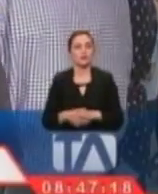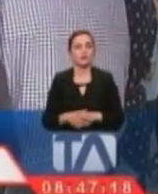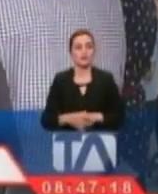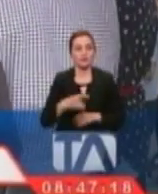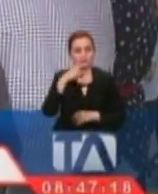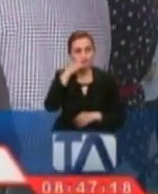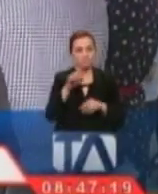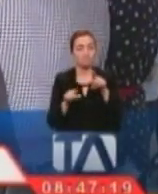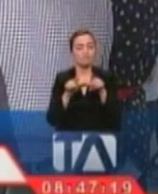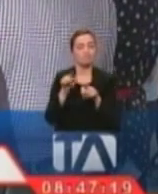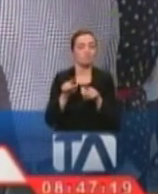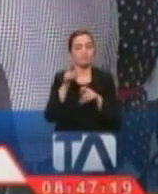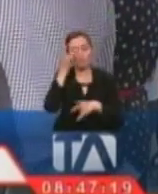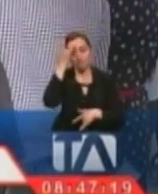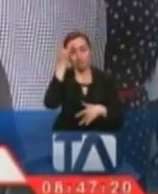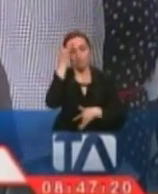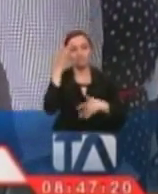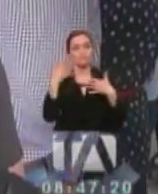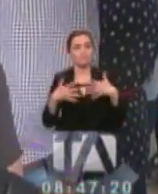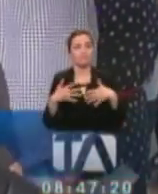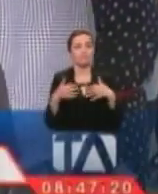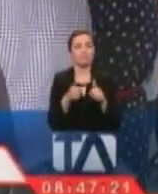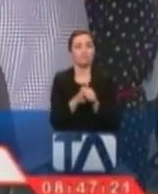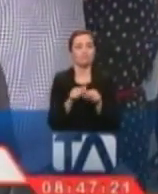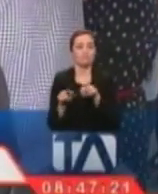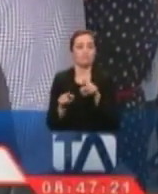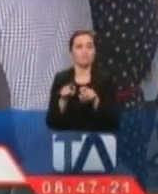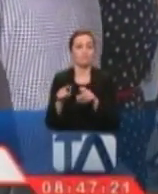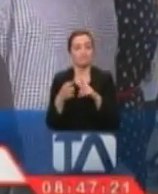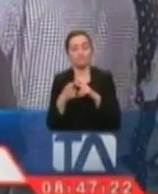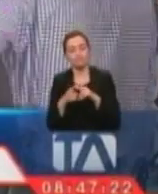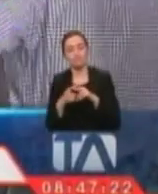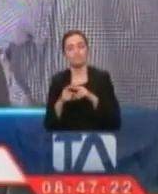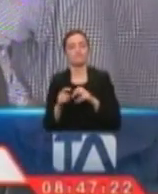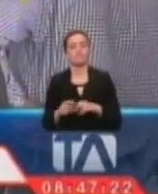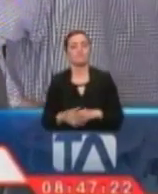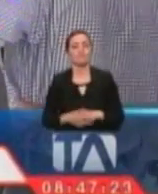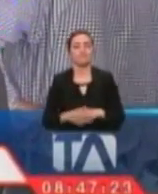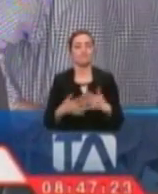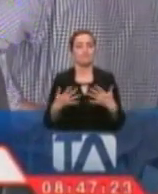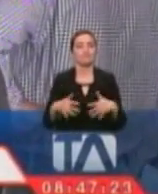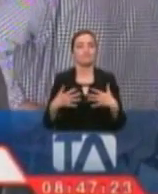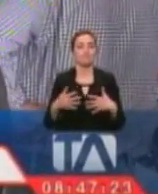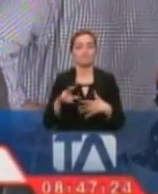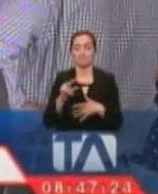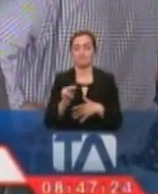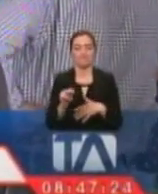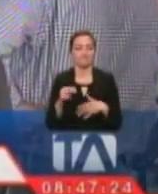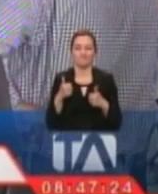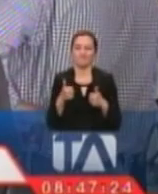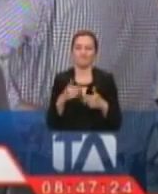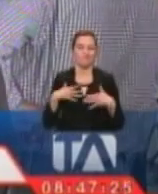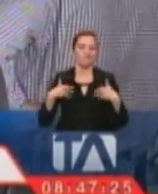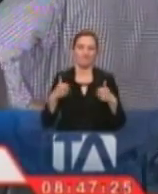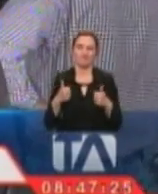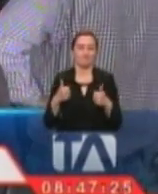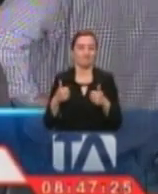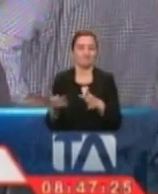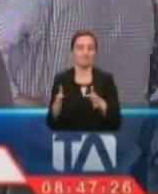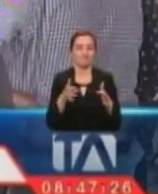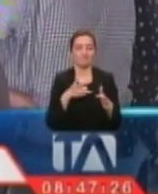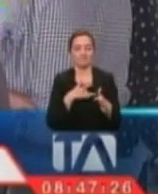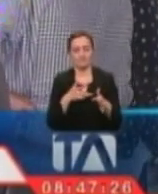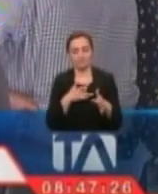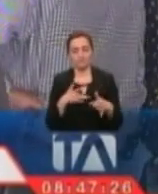que sí están enfermos gravemente, otros con enfermedades graves, incurables, y que a través de estas terapias